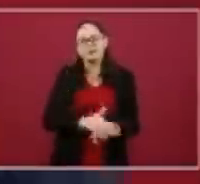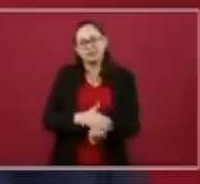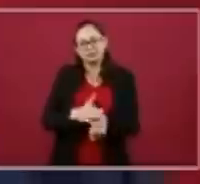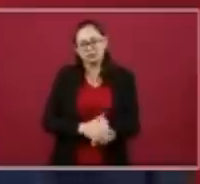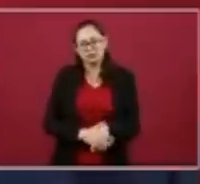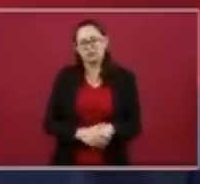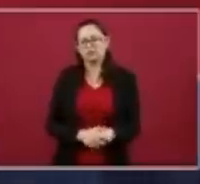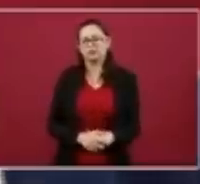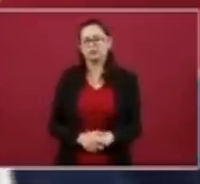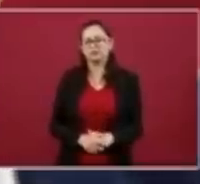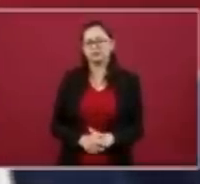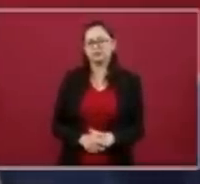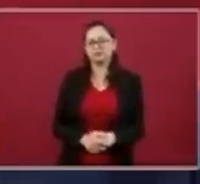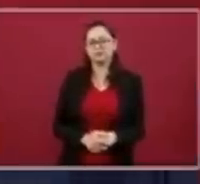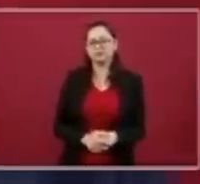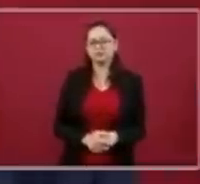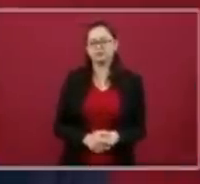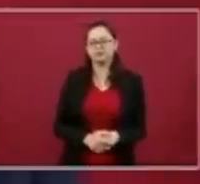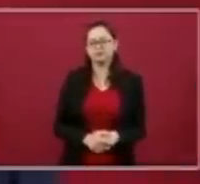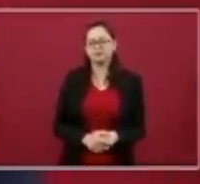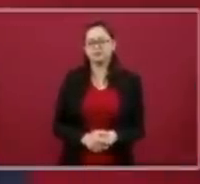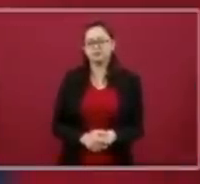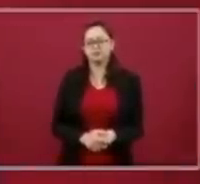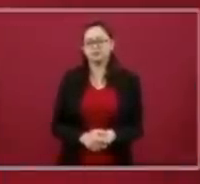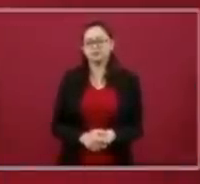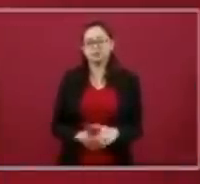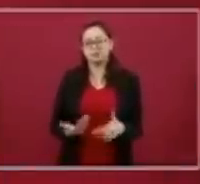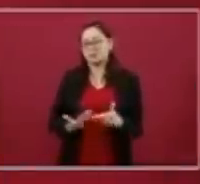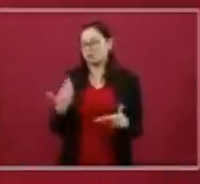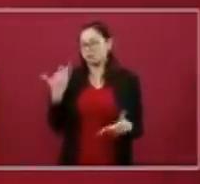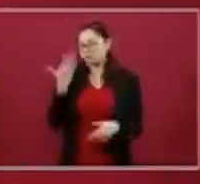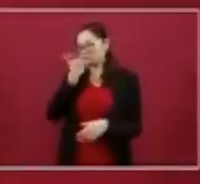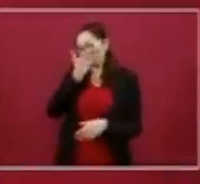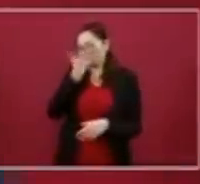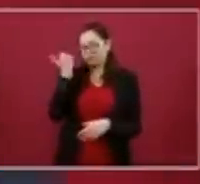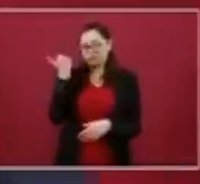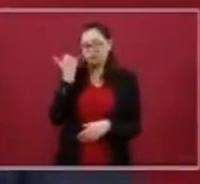sabía si es que